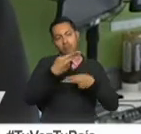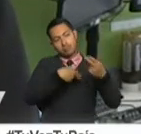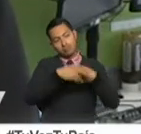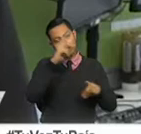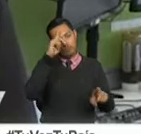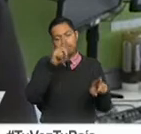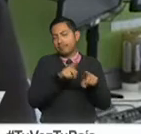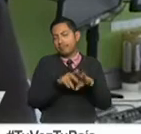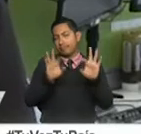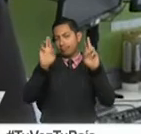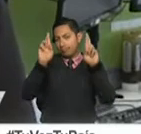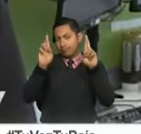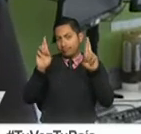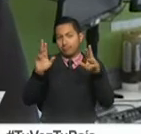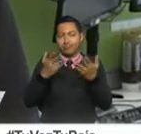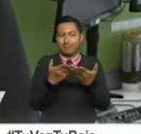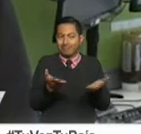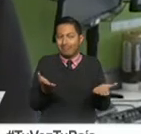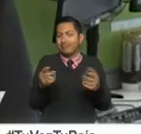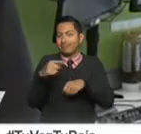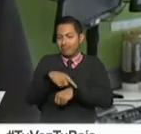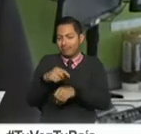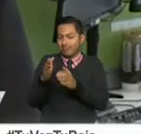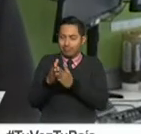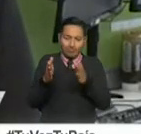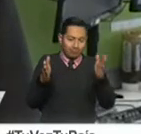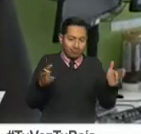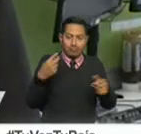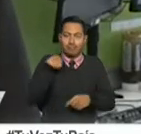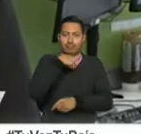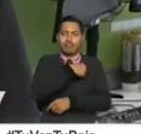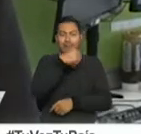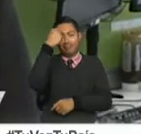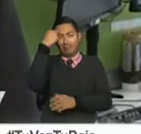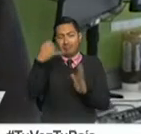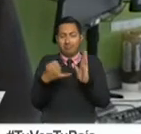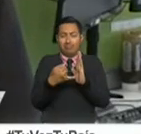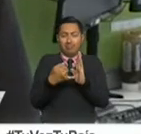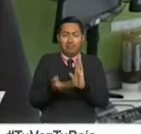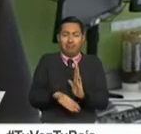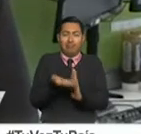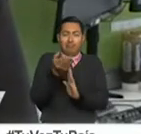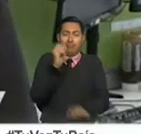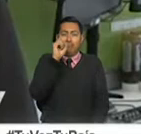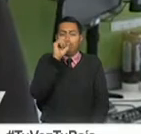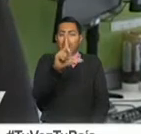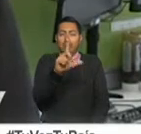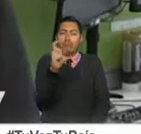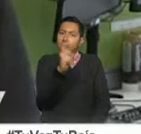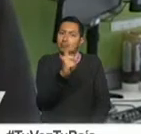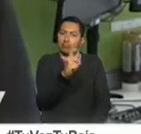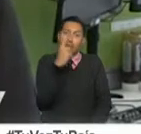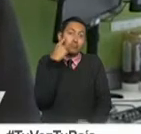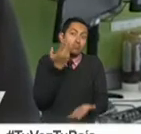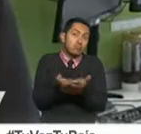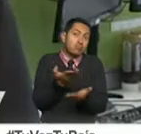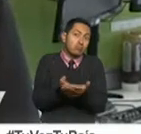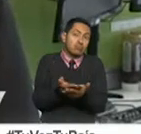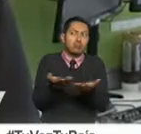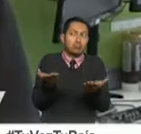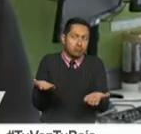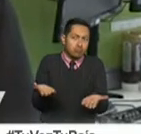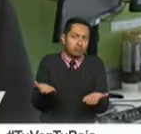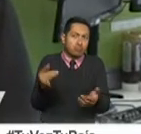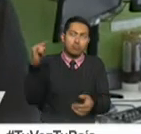un acuerdo. Esto es una etapa más. Estamos hablando de un precio muy alto, así que van a tener que disponer de pruebas fehacientes que evidencien